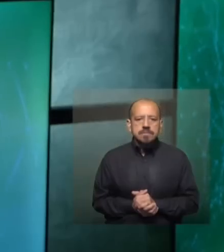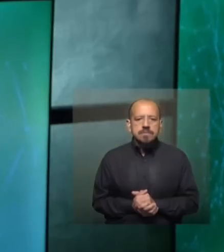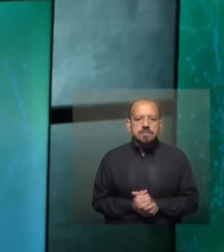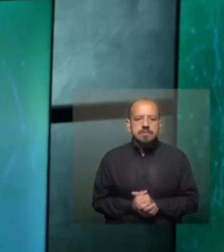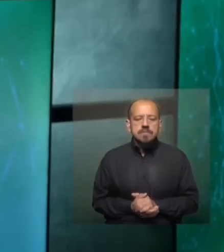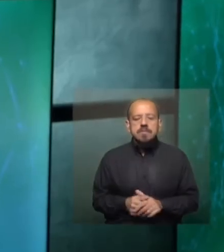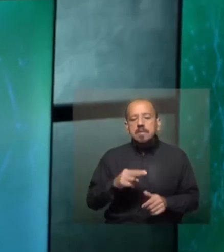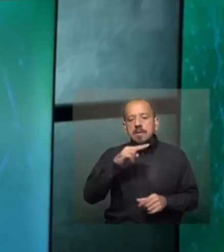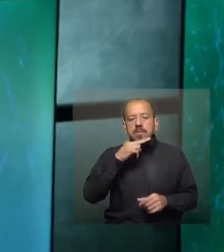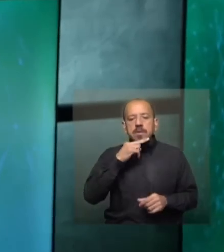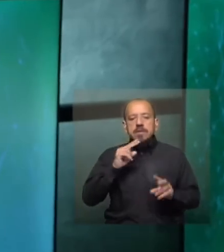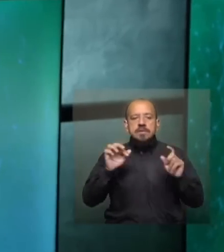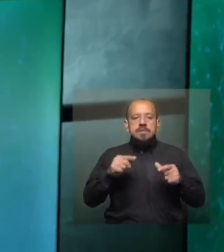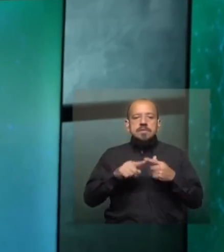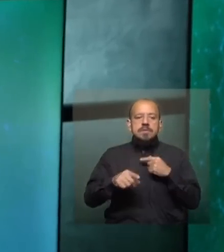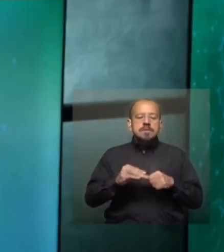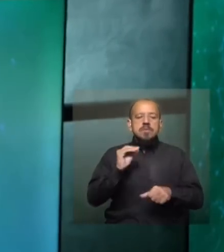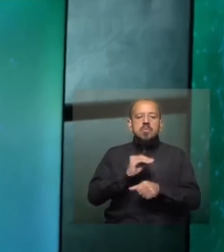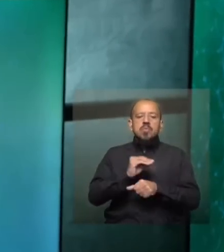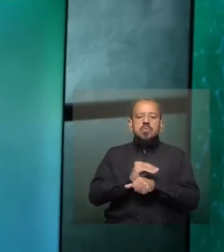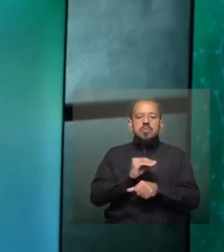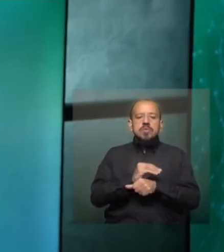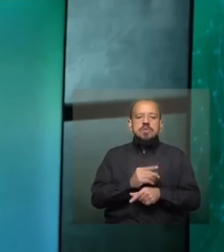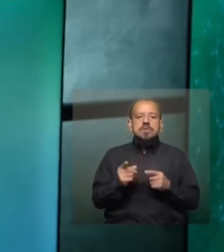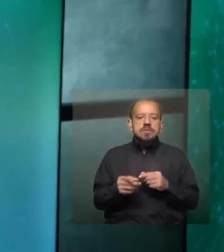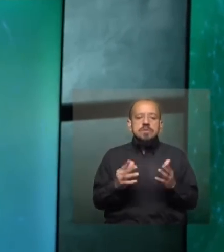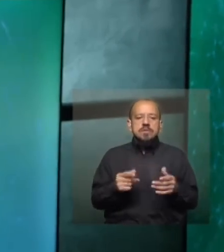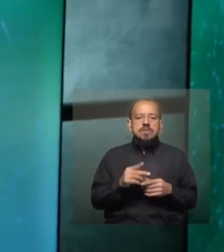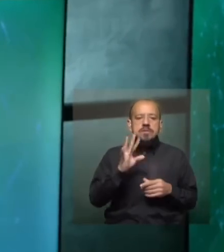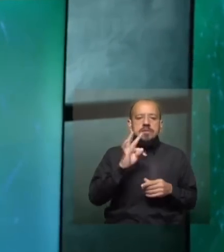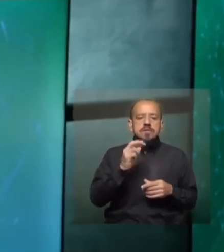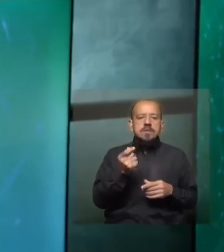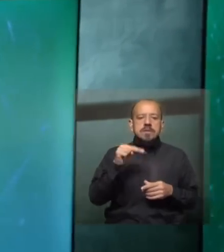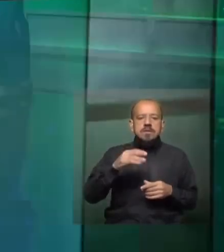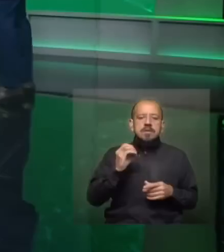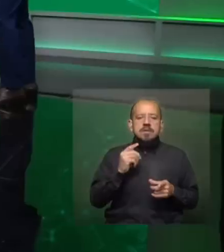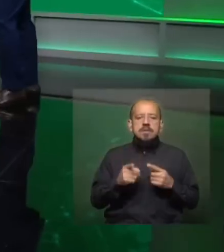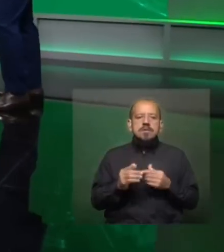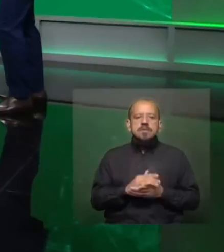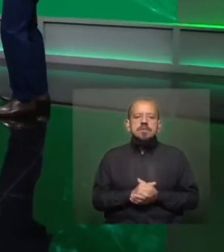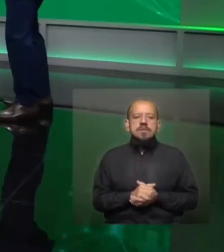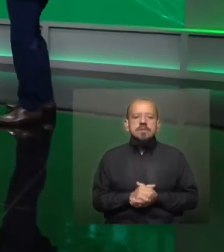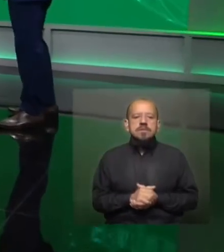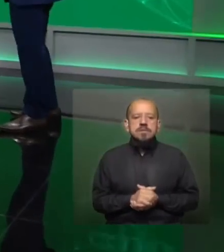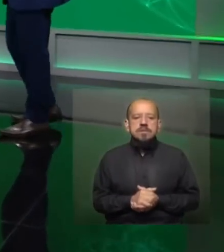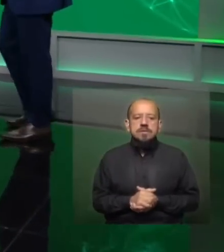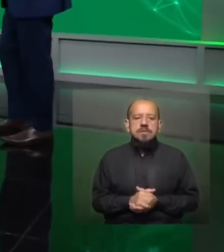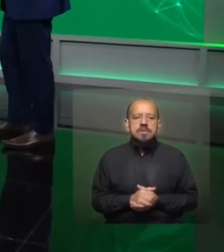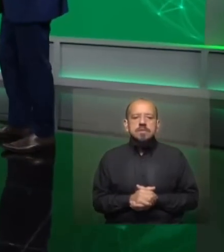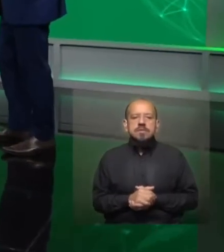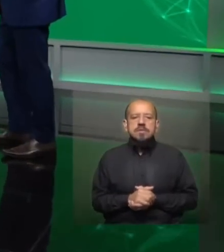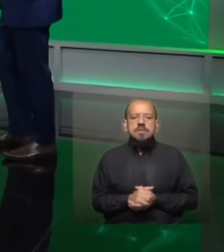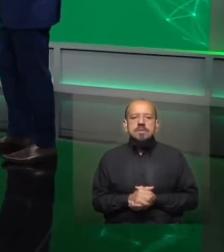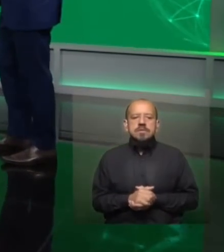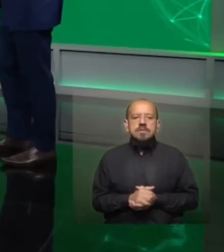día viernes día de columna cultural en dos actos con Valeria Tanco a quien ya recibo a quien mvd noticias edición central Cómo